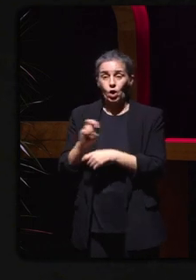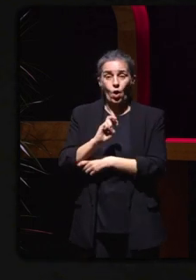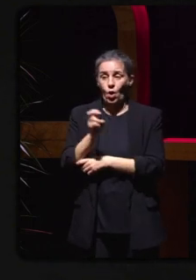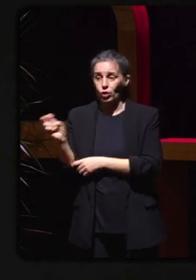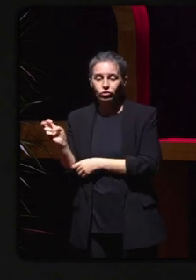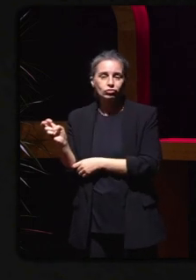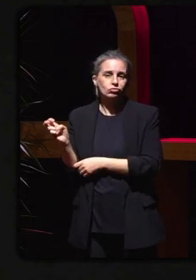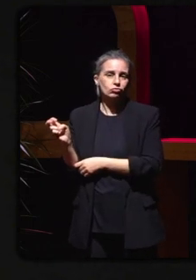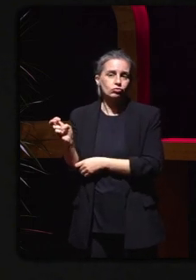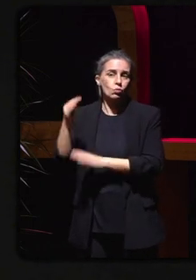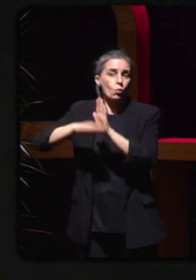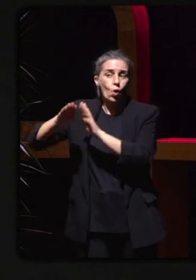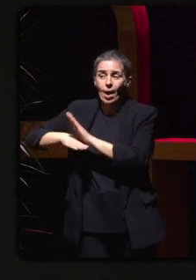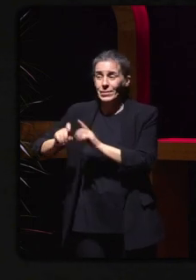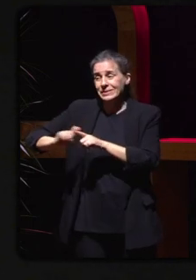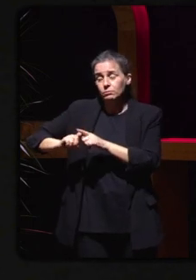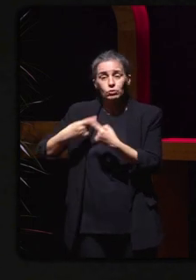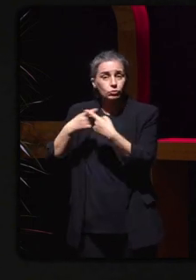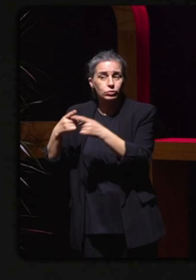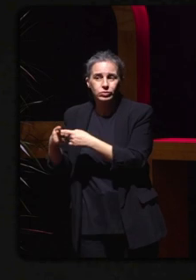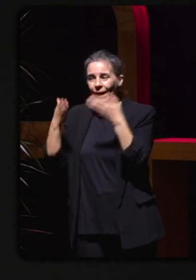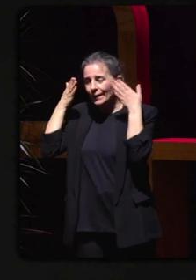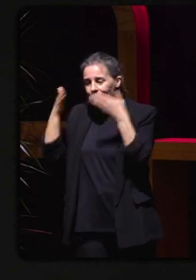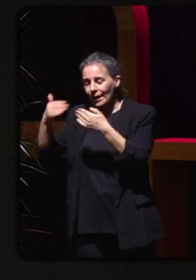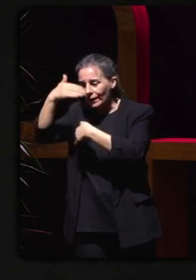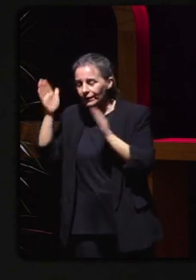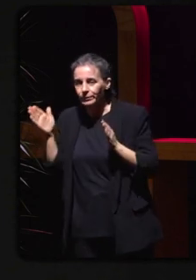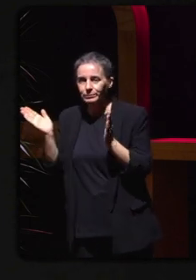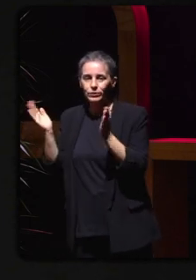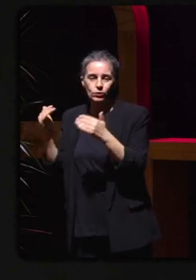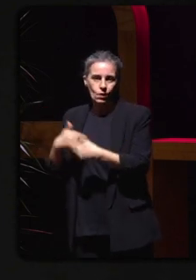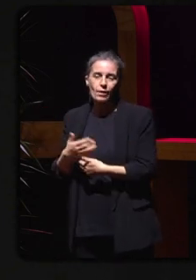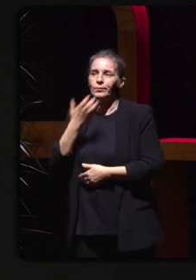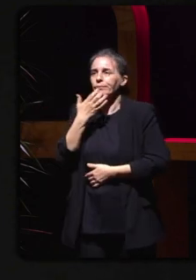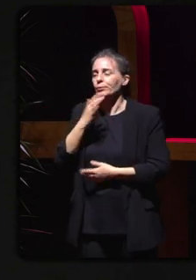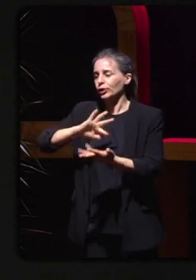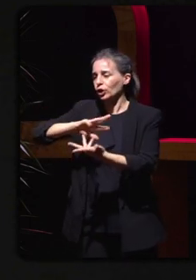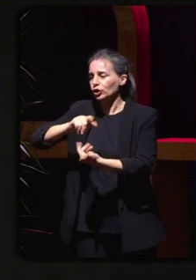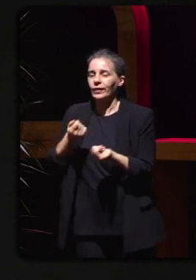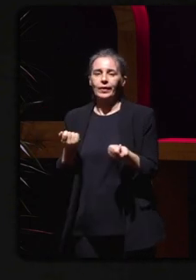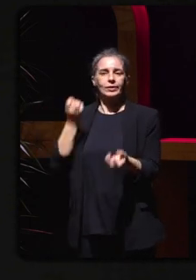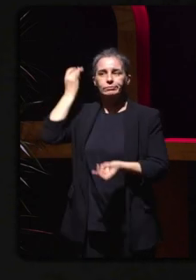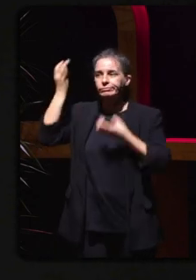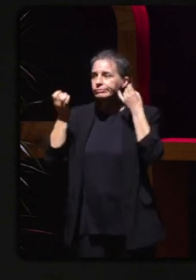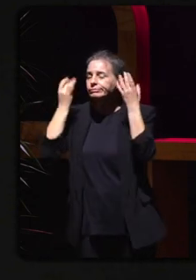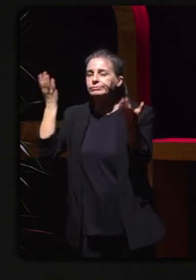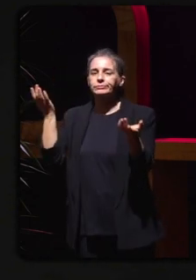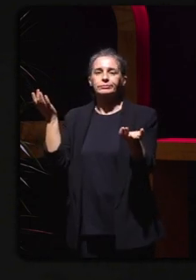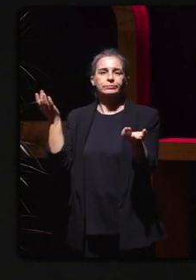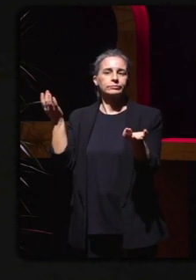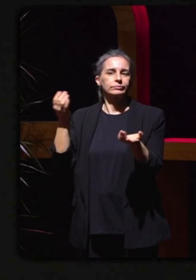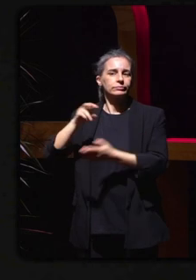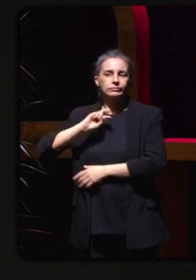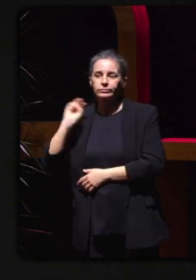otro tipo de programas de variedades programas informativos entretenimiento en todas sus variantes